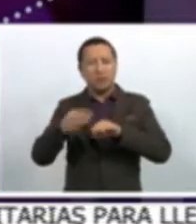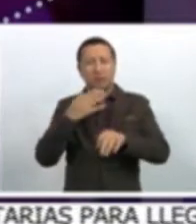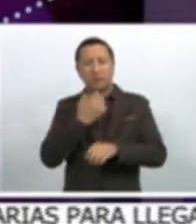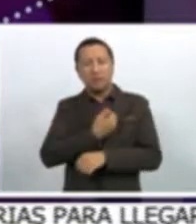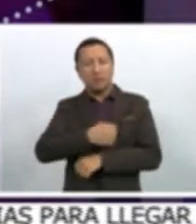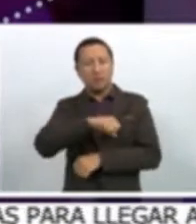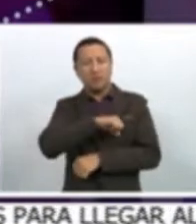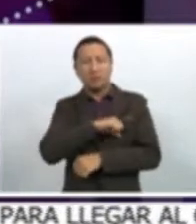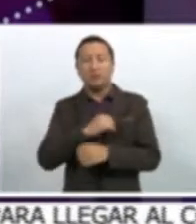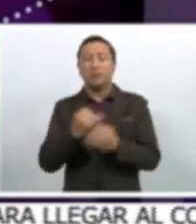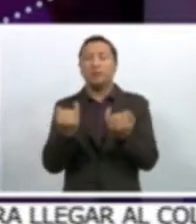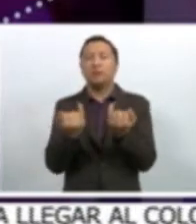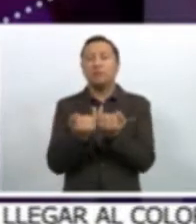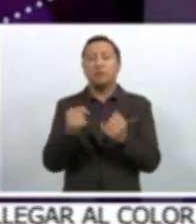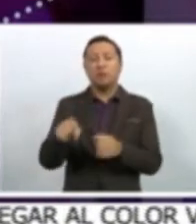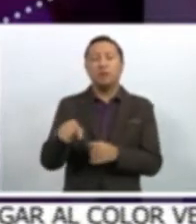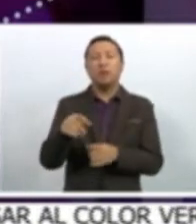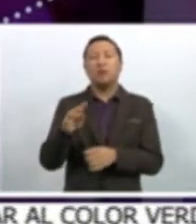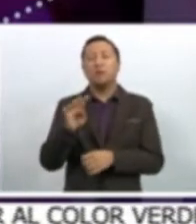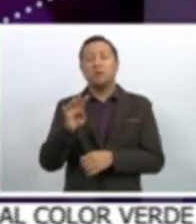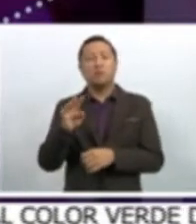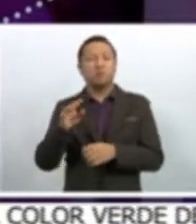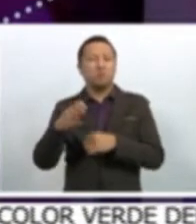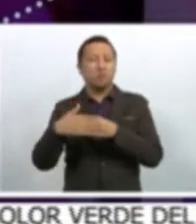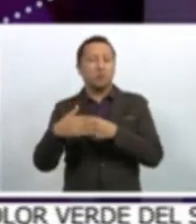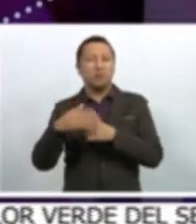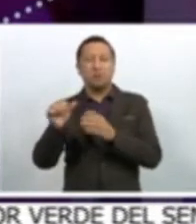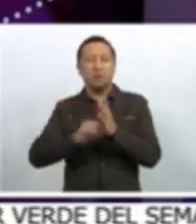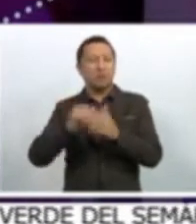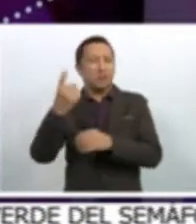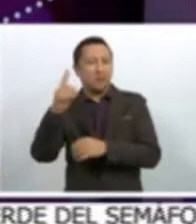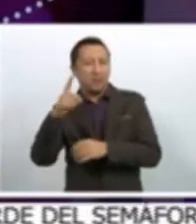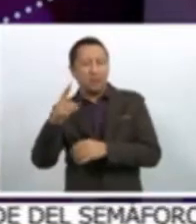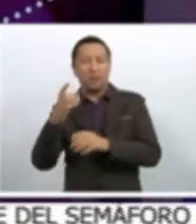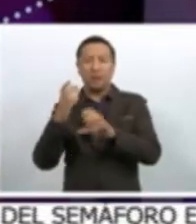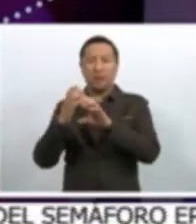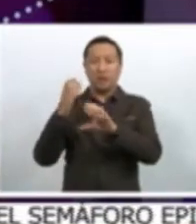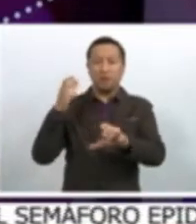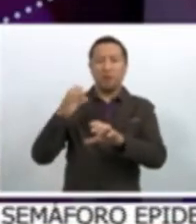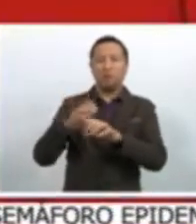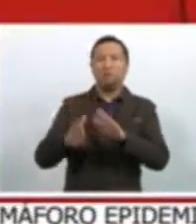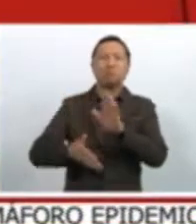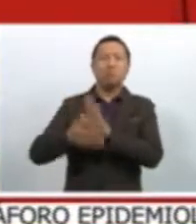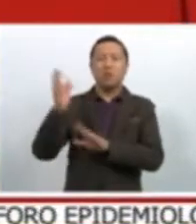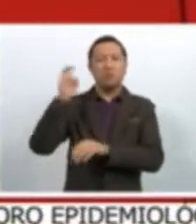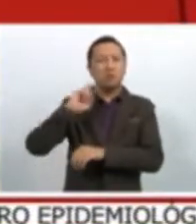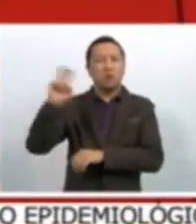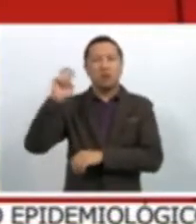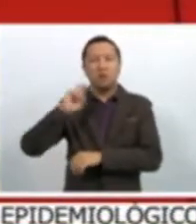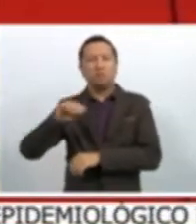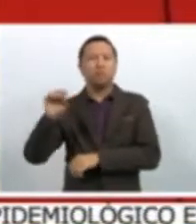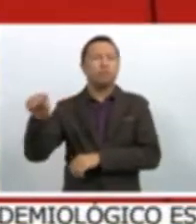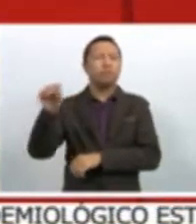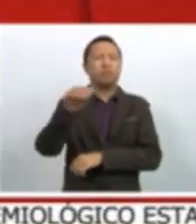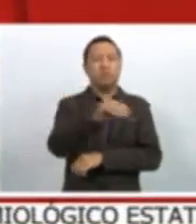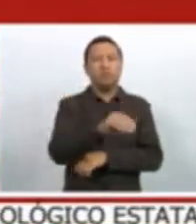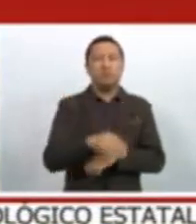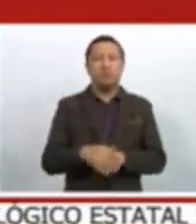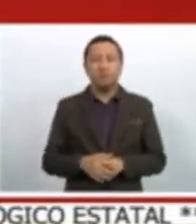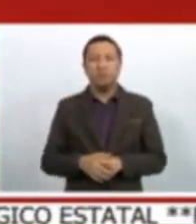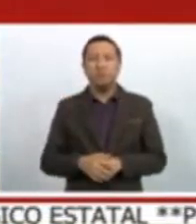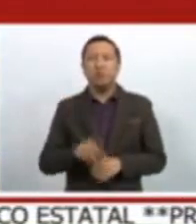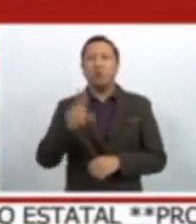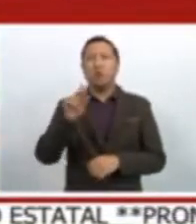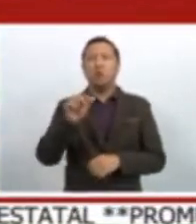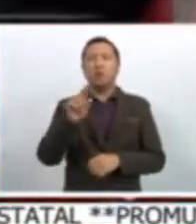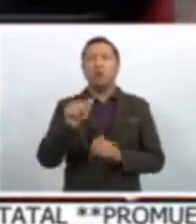y fuera del estado durante el mes de diciembre. Miguel Avilés tiene los detalles. Con una inversión de 80 millones de